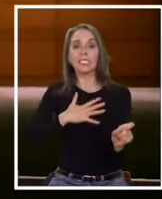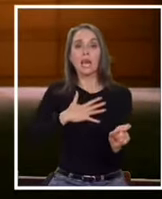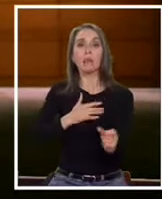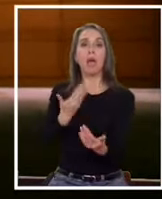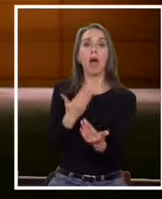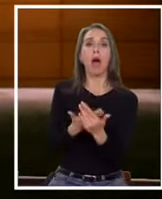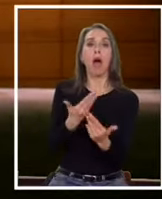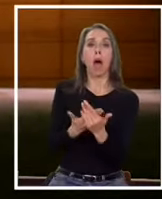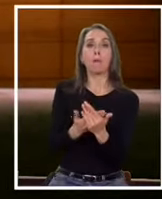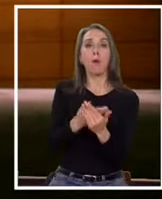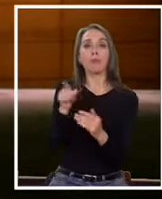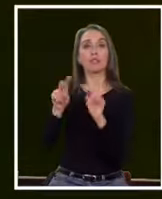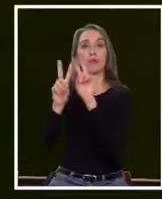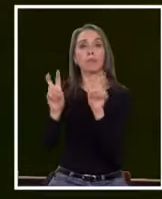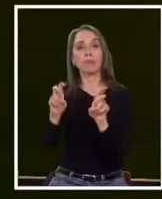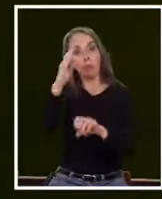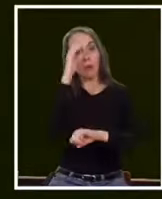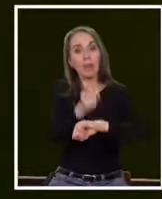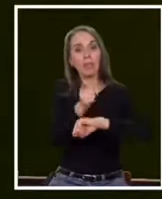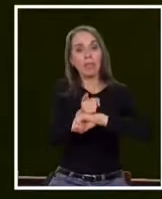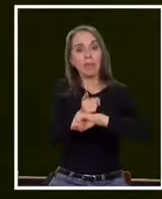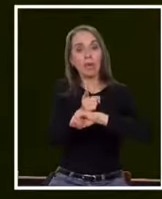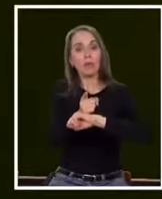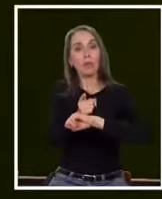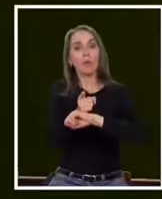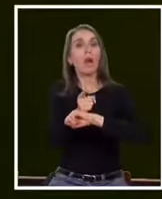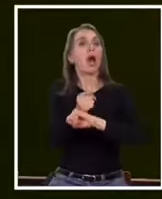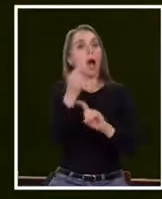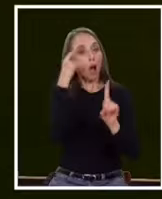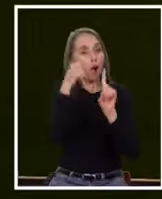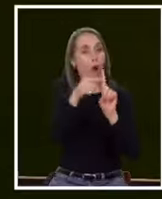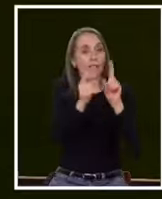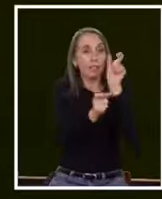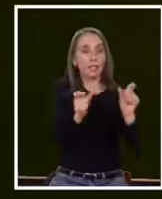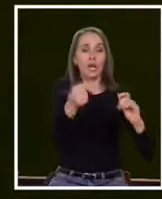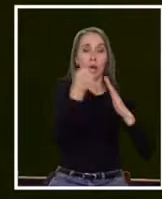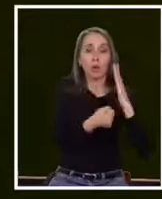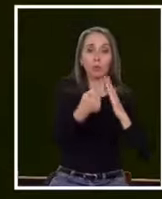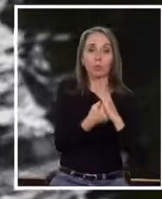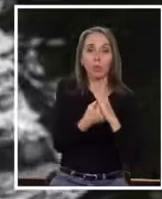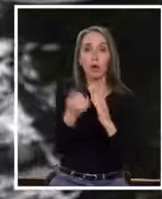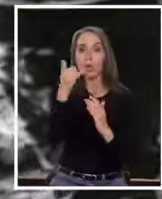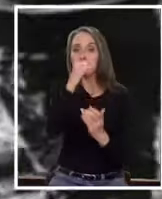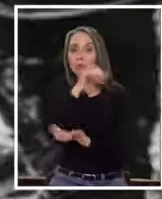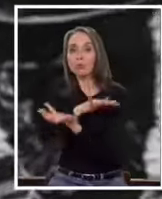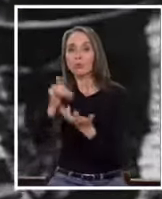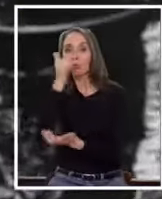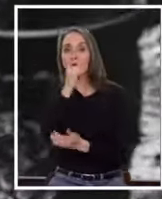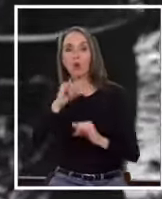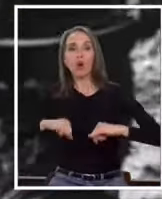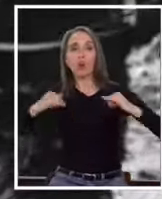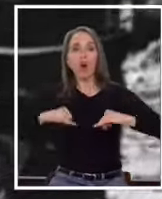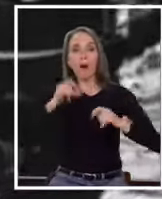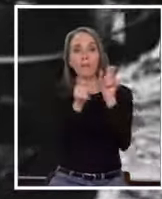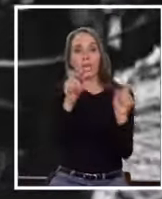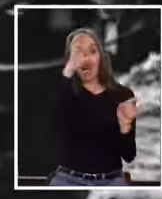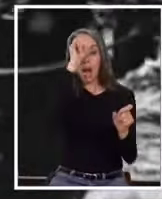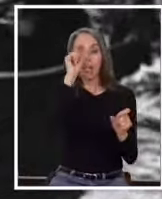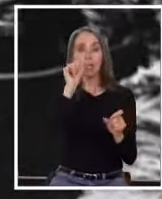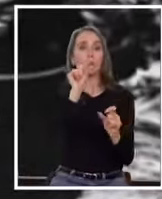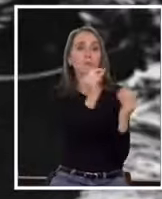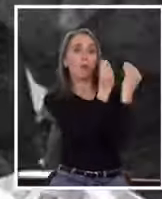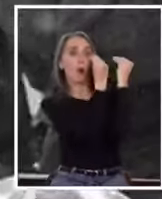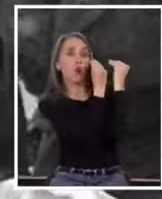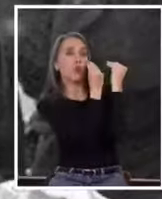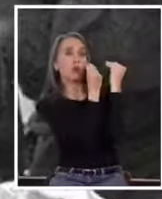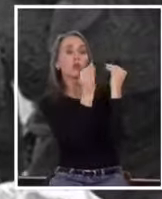utilizado por una dictadura militar un fin noble con formas bastante espurias. Jóvenes argentinos con poca